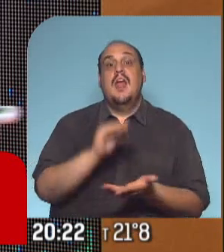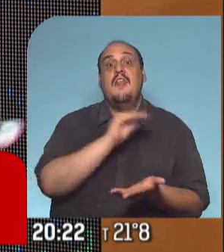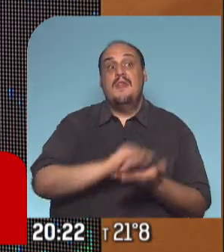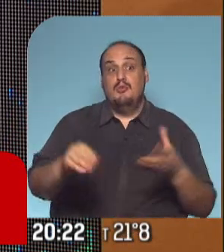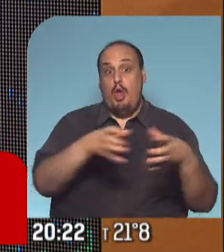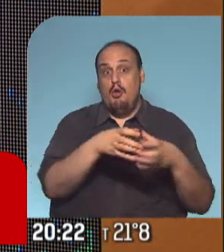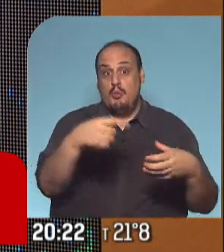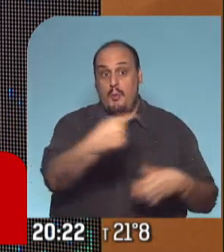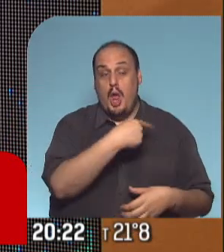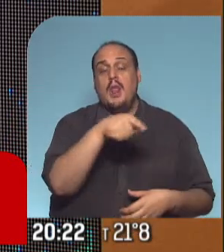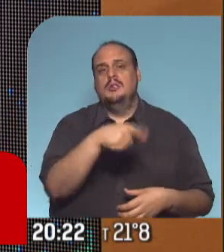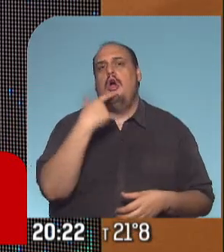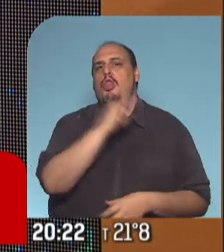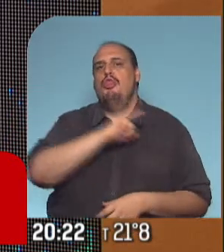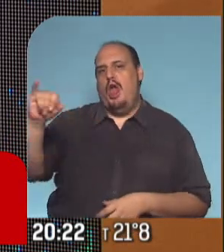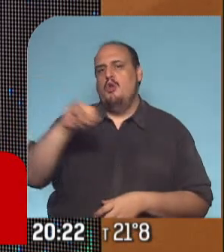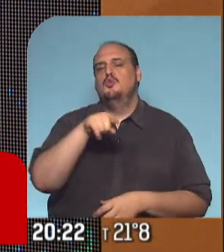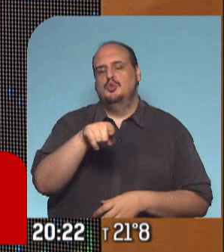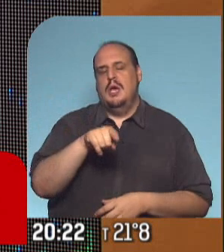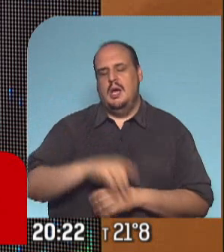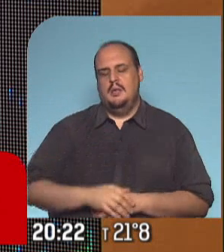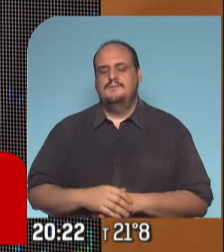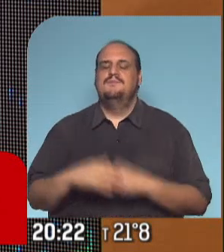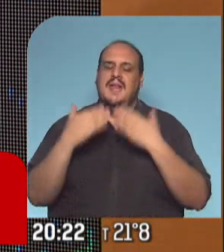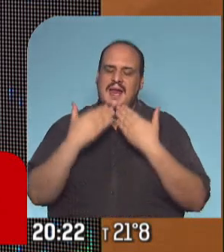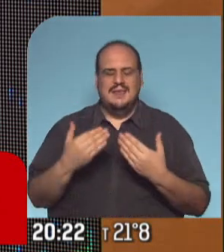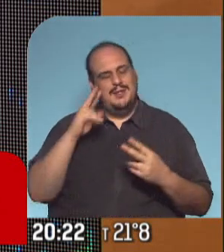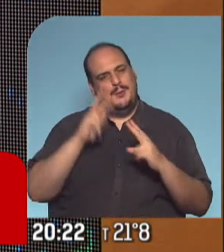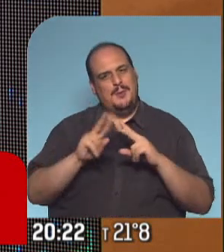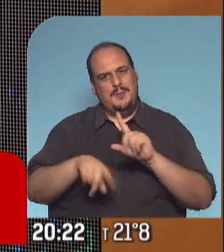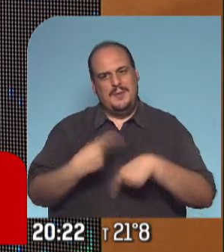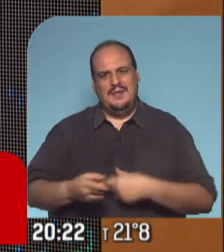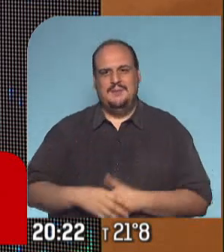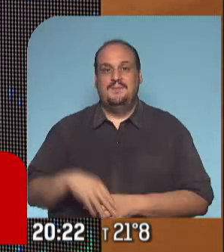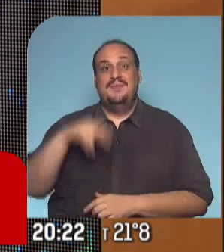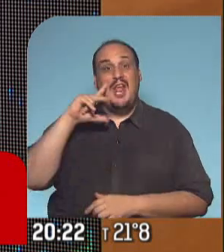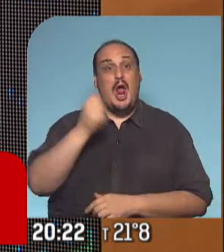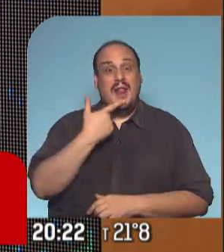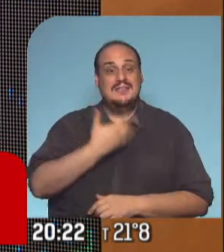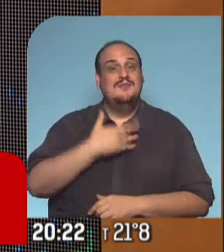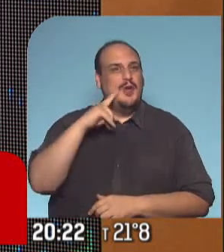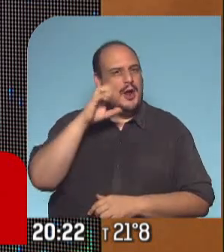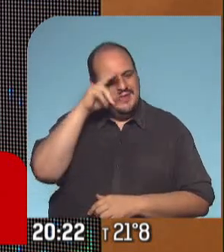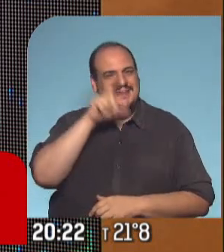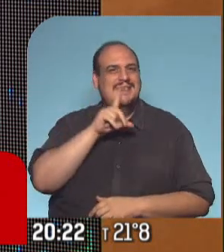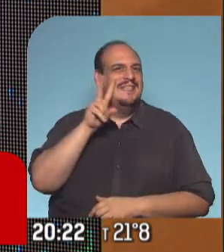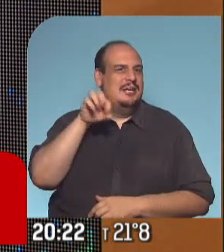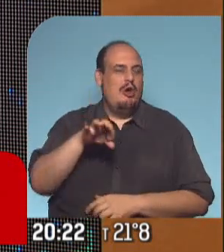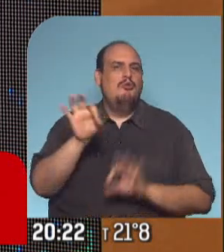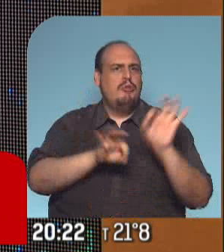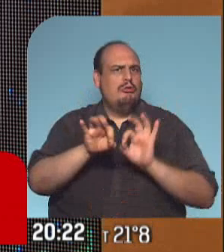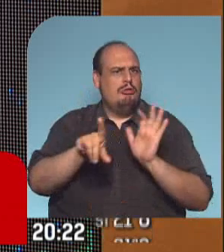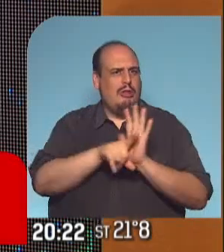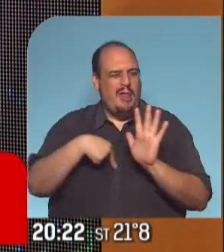que seguramente habrá margen para hablar en estos días. Gracias, Nico. Hasta mañana. Nicolás Fiorentino contando detalles, por supuesto, de este proyecto de ley